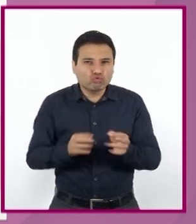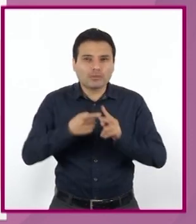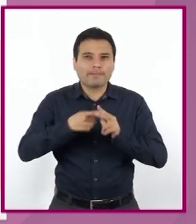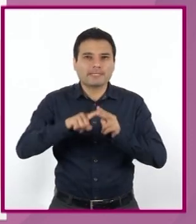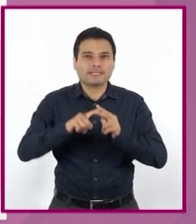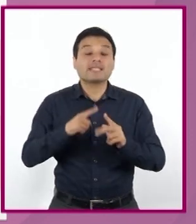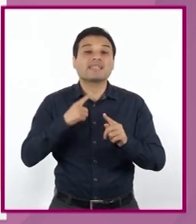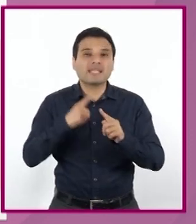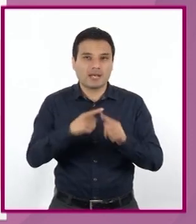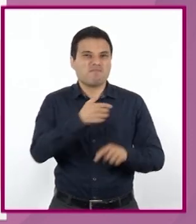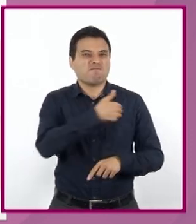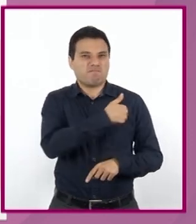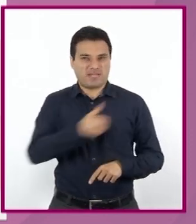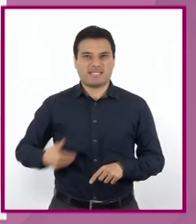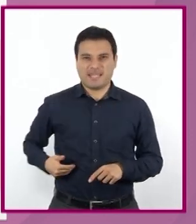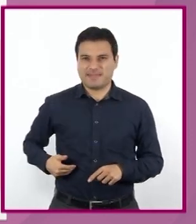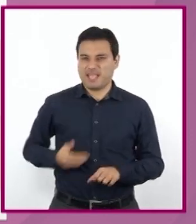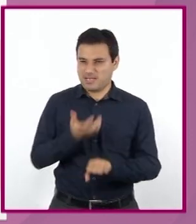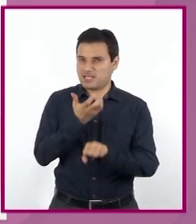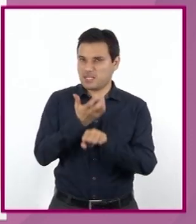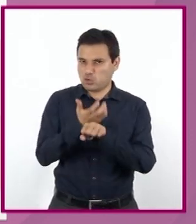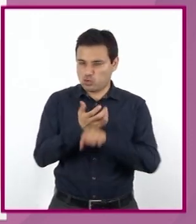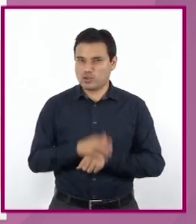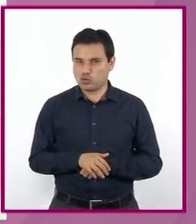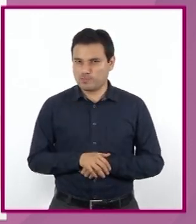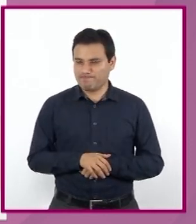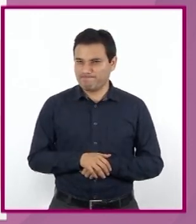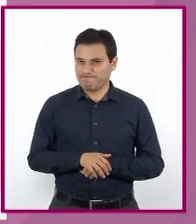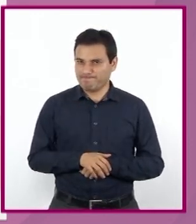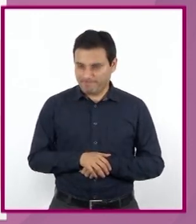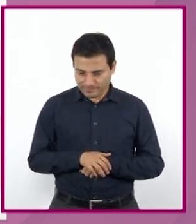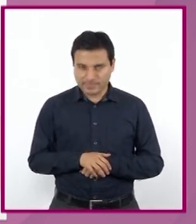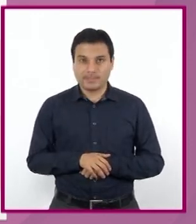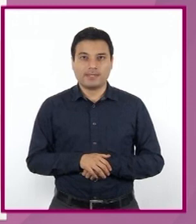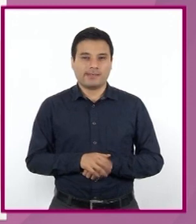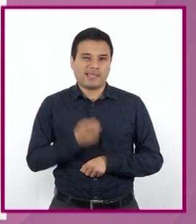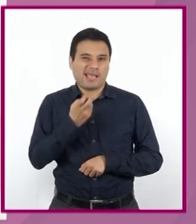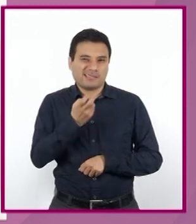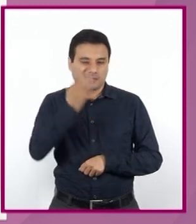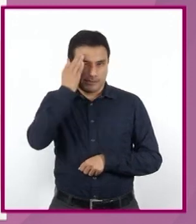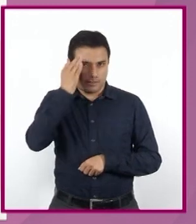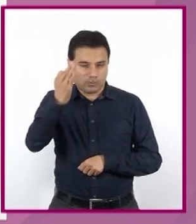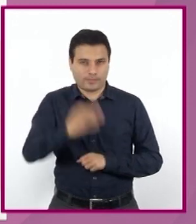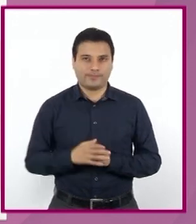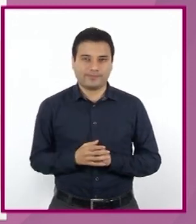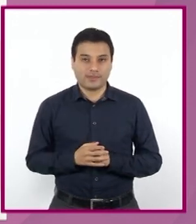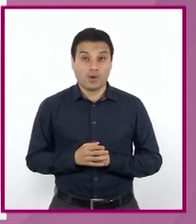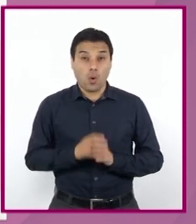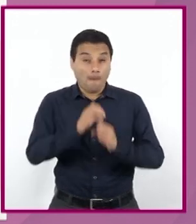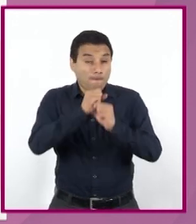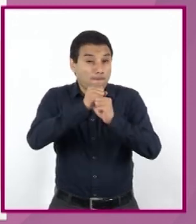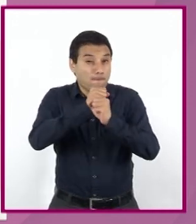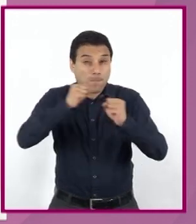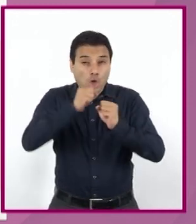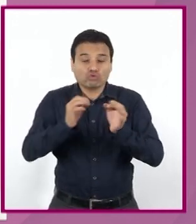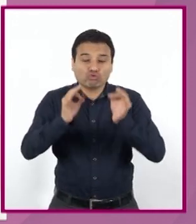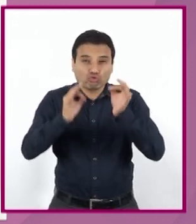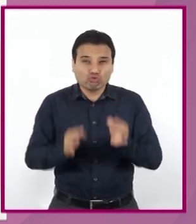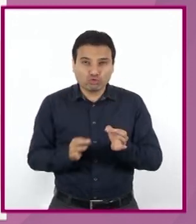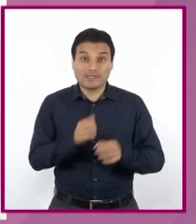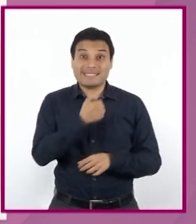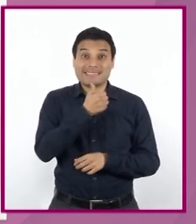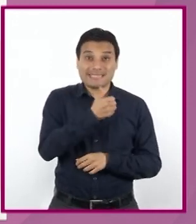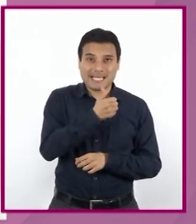Harry Truman, el presidente de los Estados Unidos de América en ese tiempo. Los ataques se originaron el 6